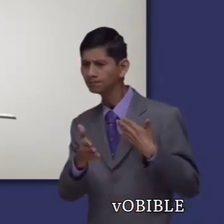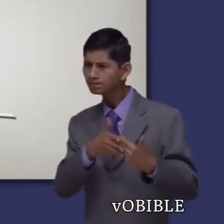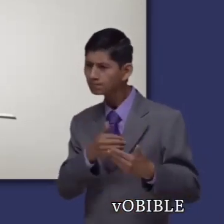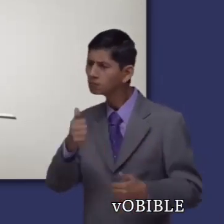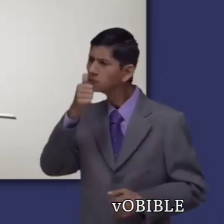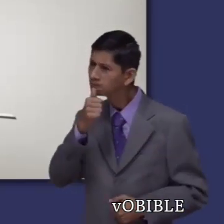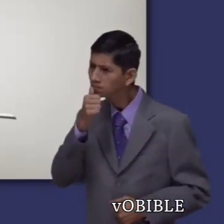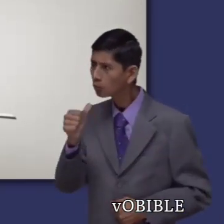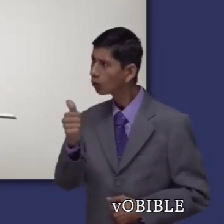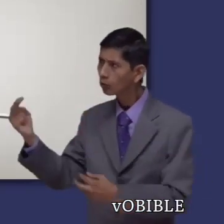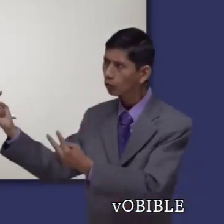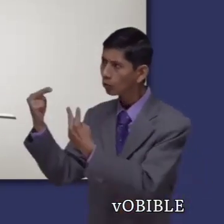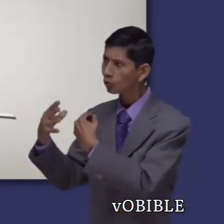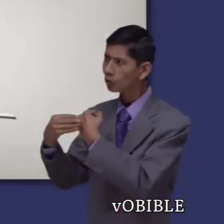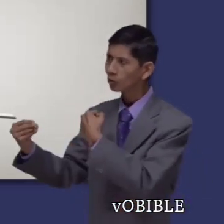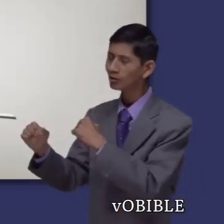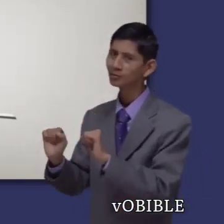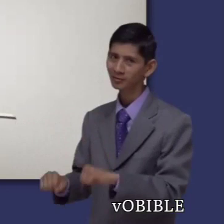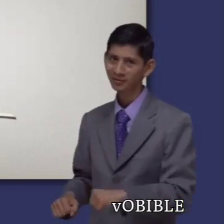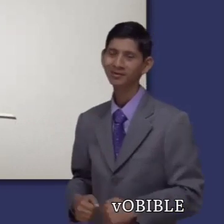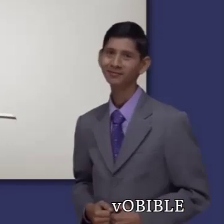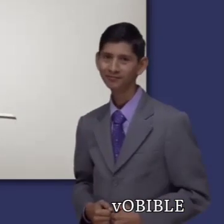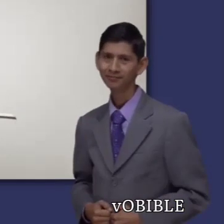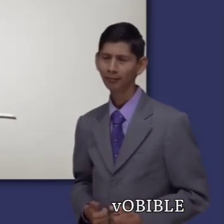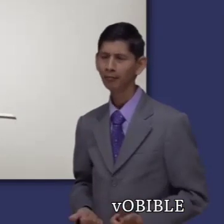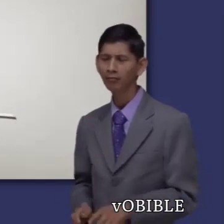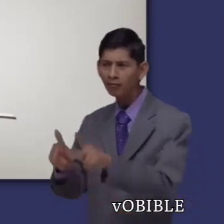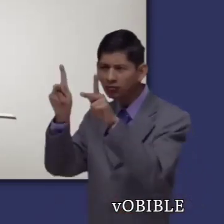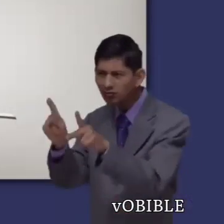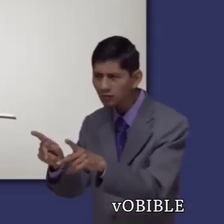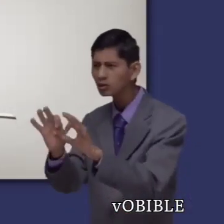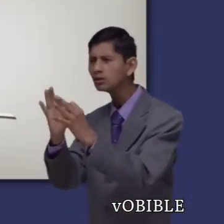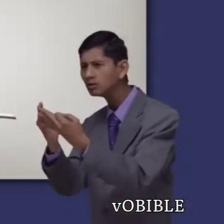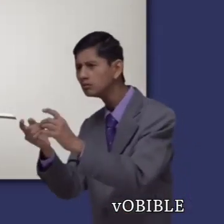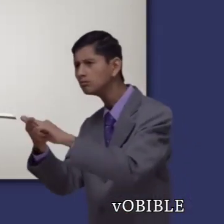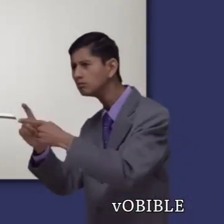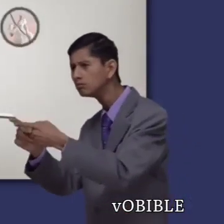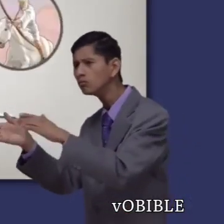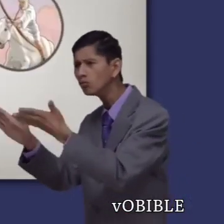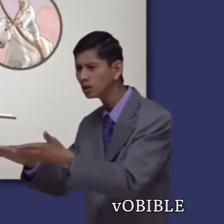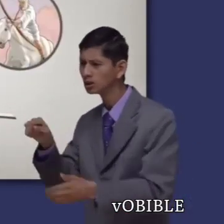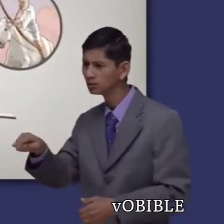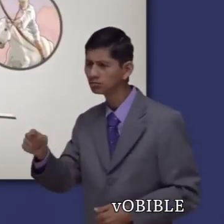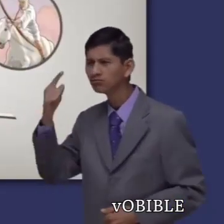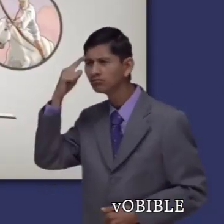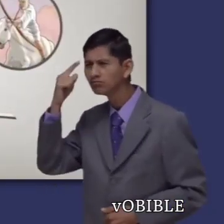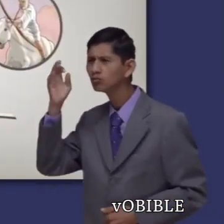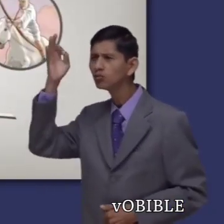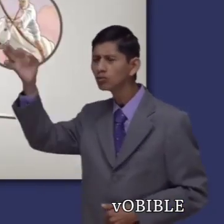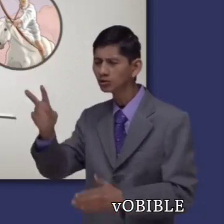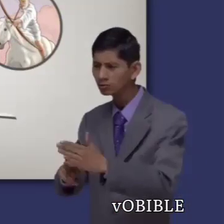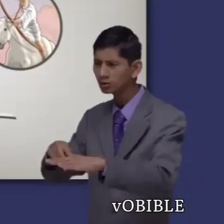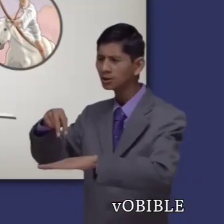que la esperanza de la resurrección consuela y fortalece a quienes han perdido a seres queridos, y en que Jesucristo,